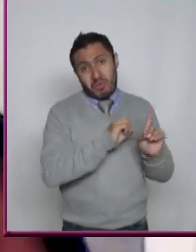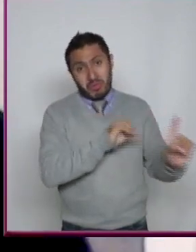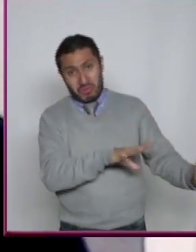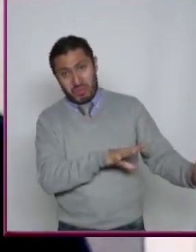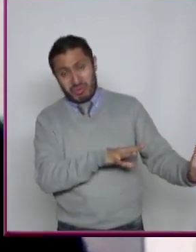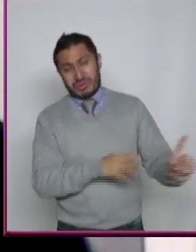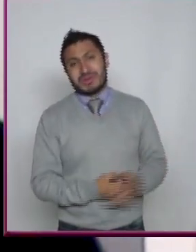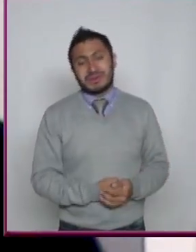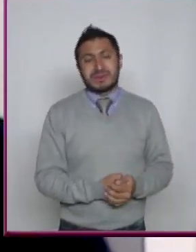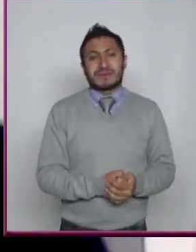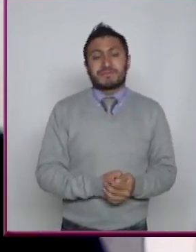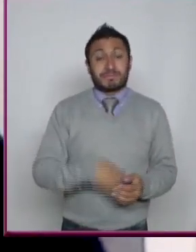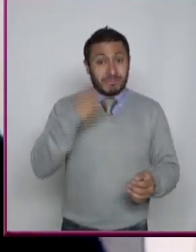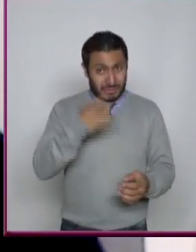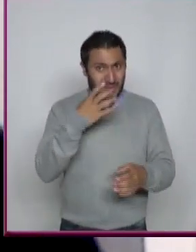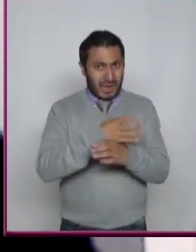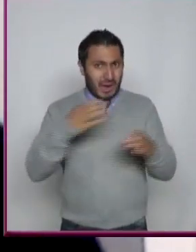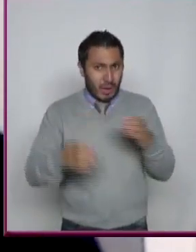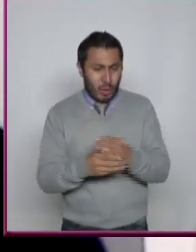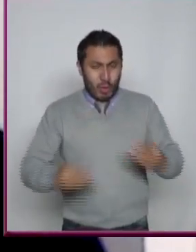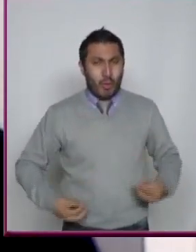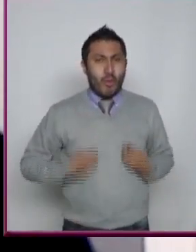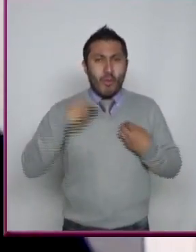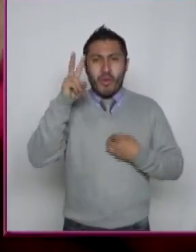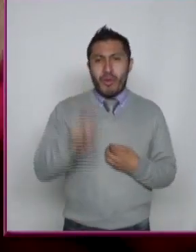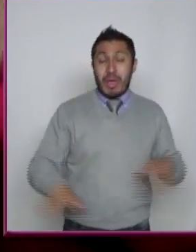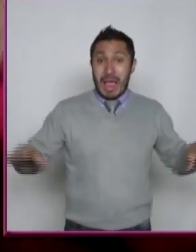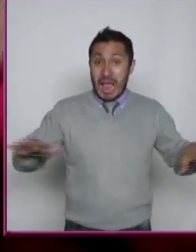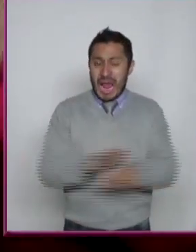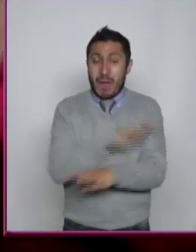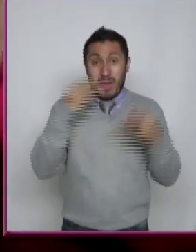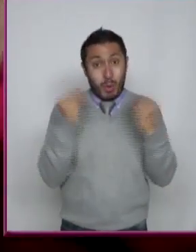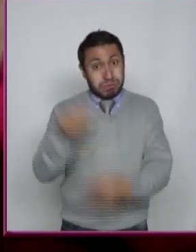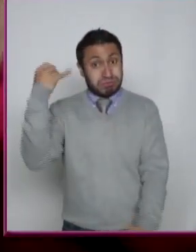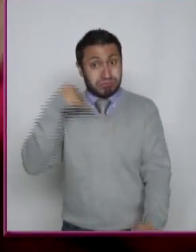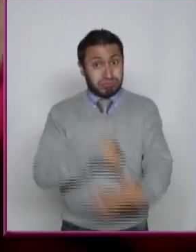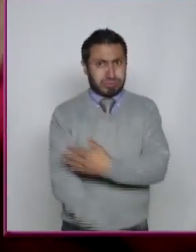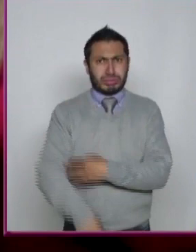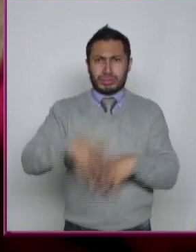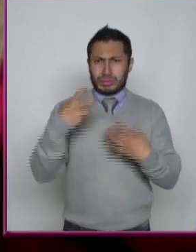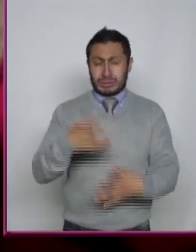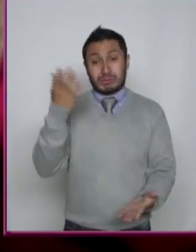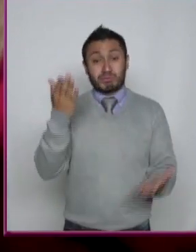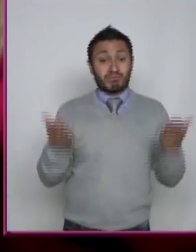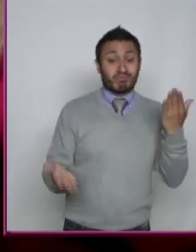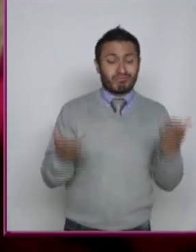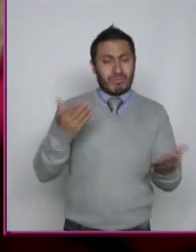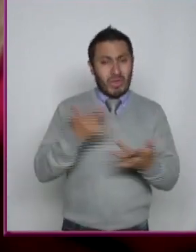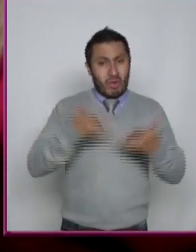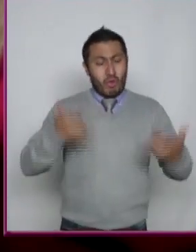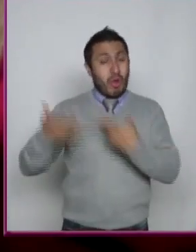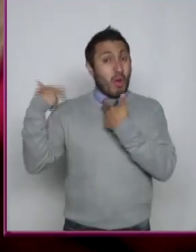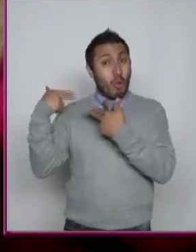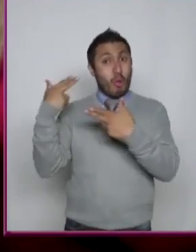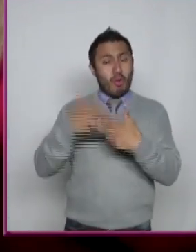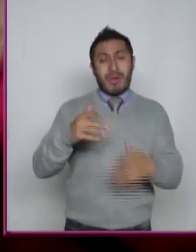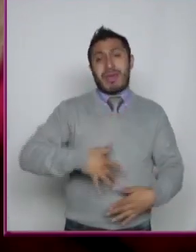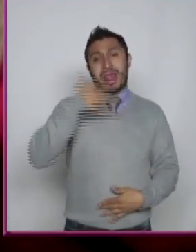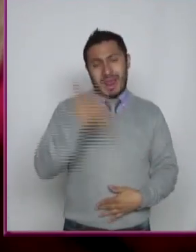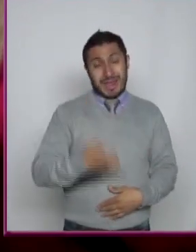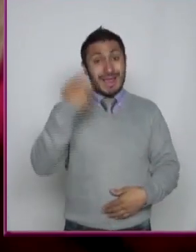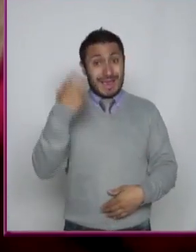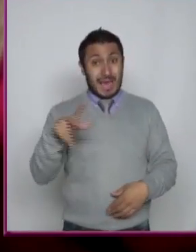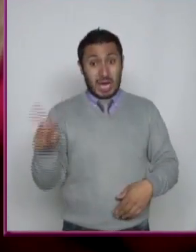estas alteraciones de la realidad son tan intensas que se ha comparado históricamente al enamoramiento con una